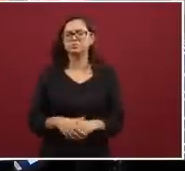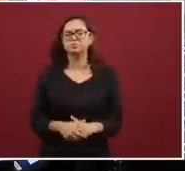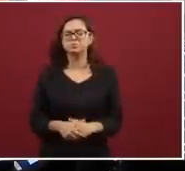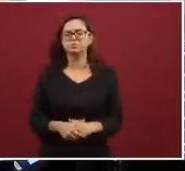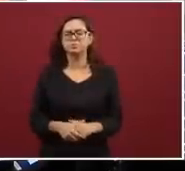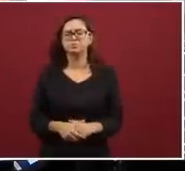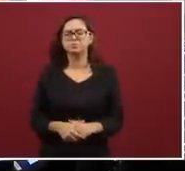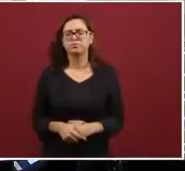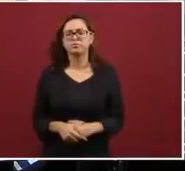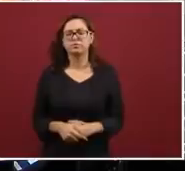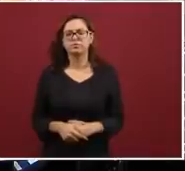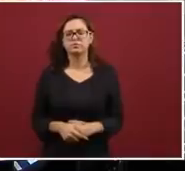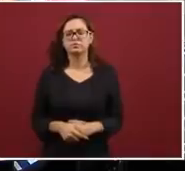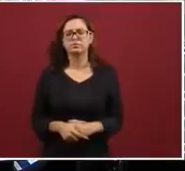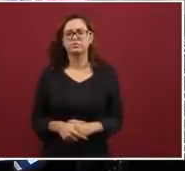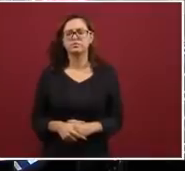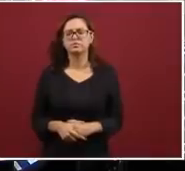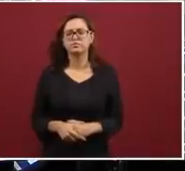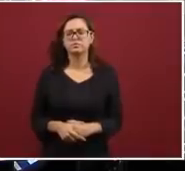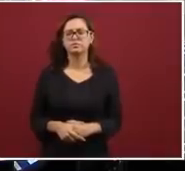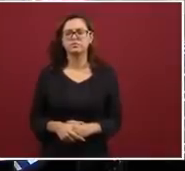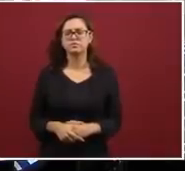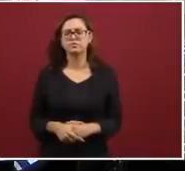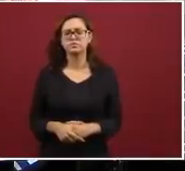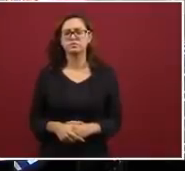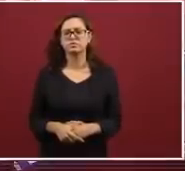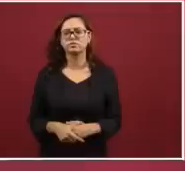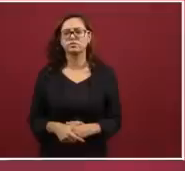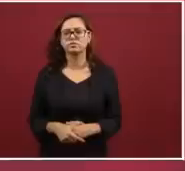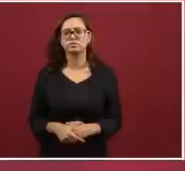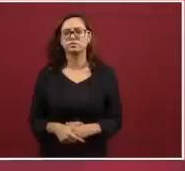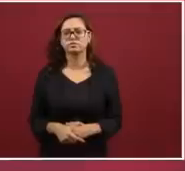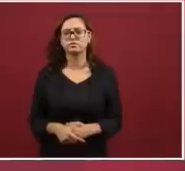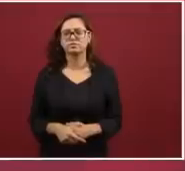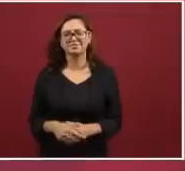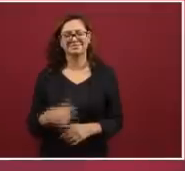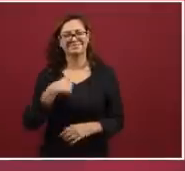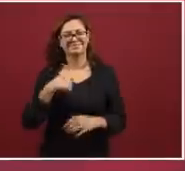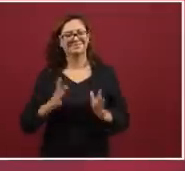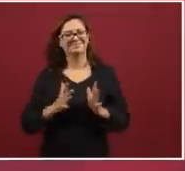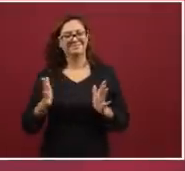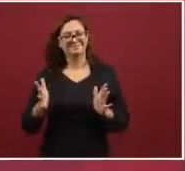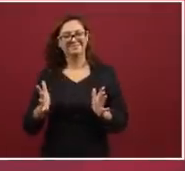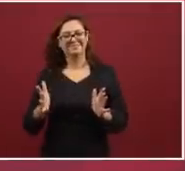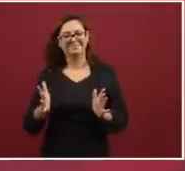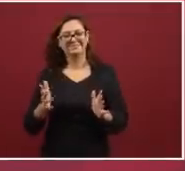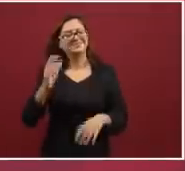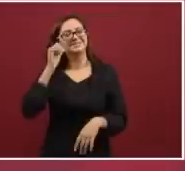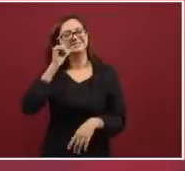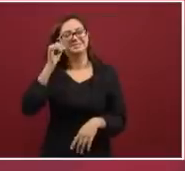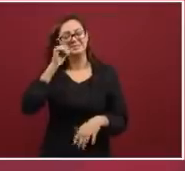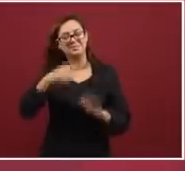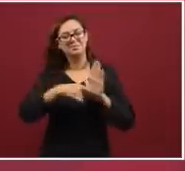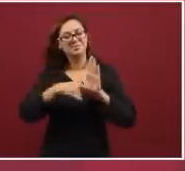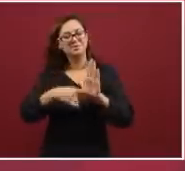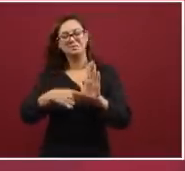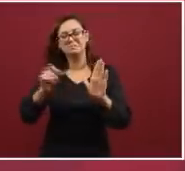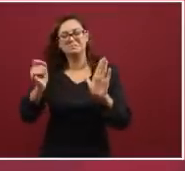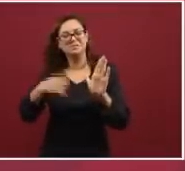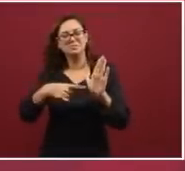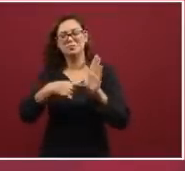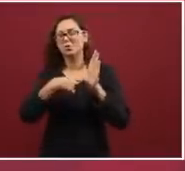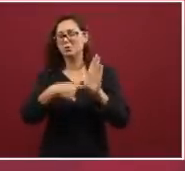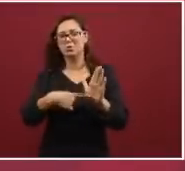Lo que me llama la atención es de que eso es lo que se destaca. No se